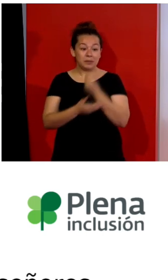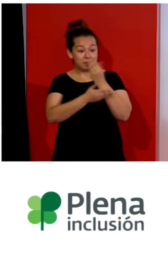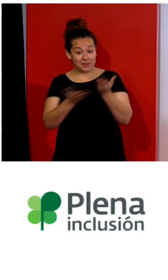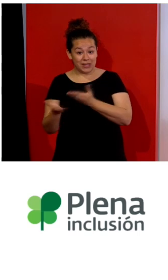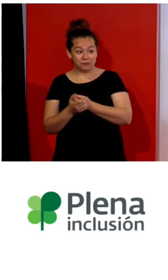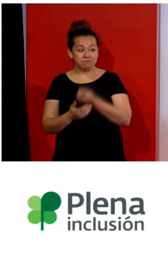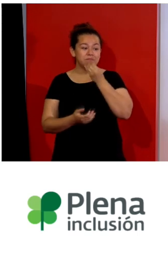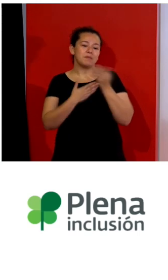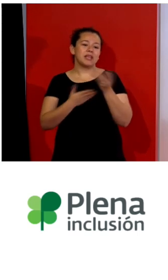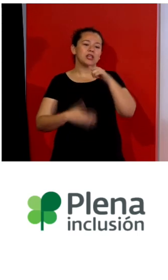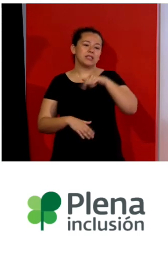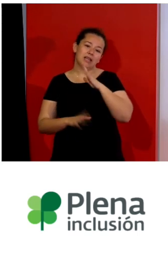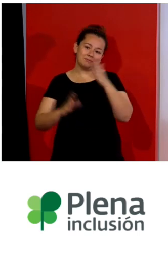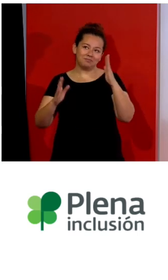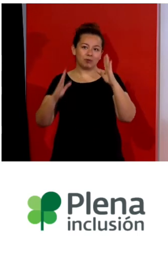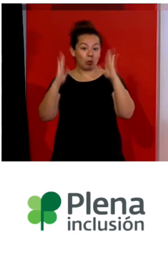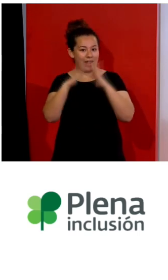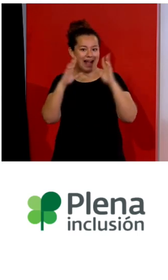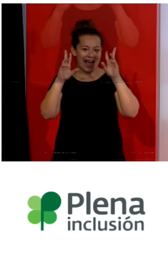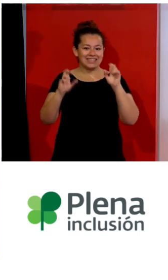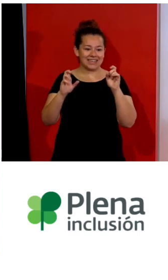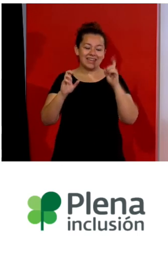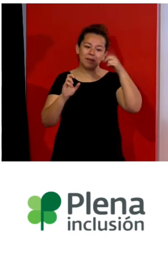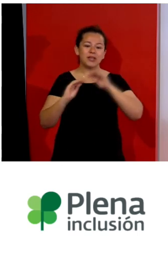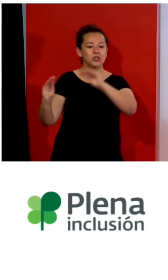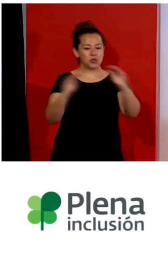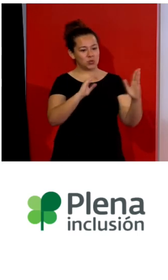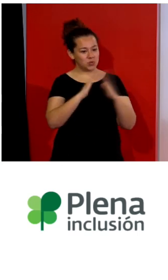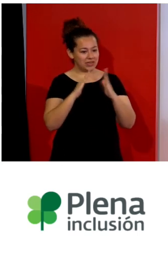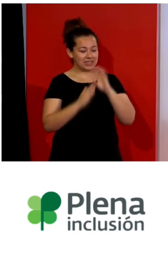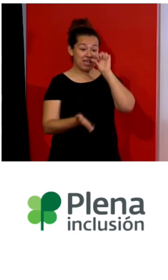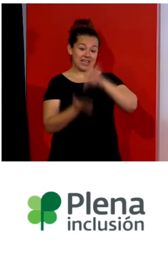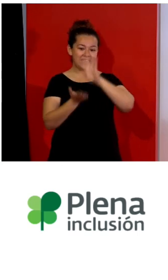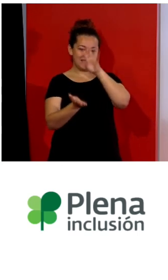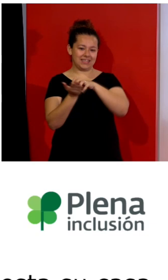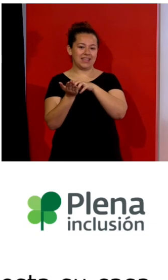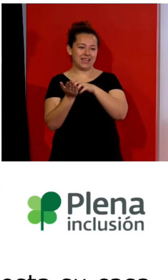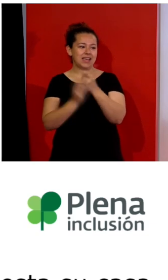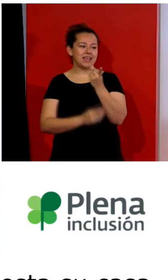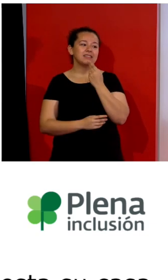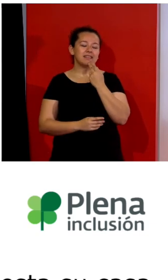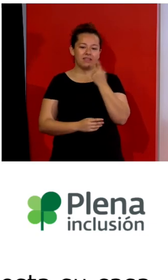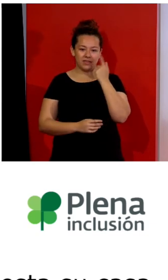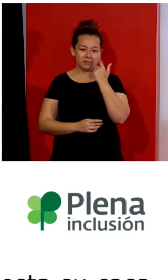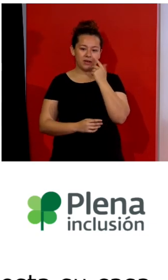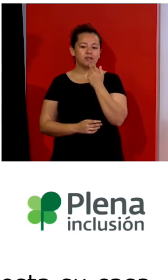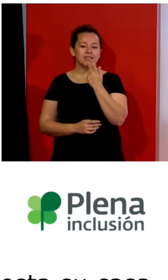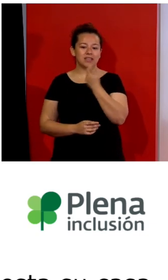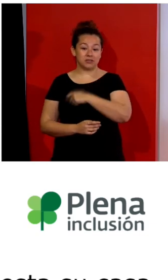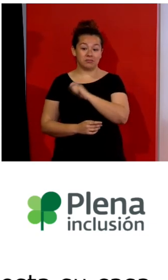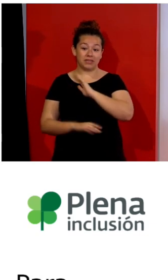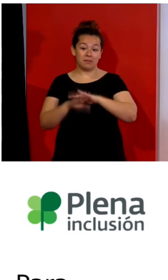Bienvenidos a esta nuestra casa y a esta su casa, que es la sede de Santander España. De verdad es para nosotros un